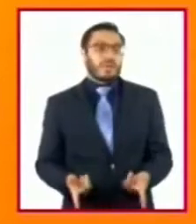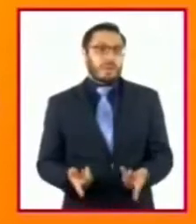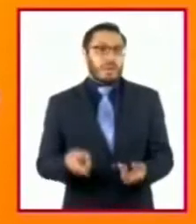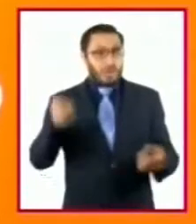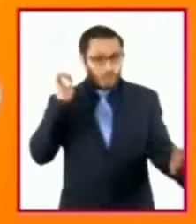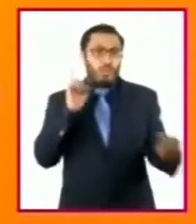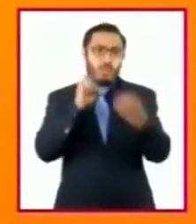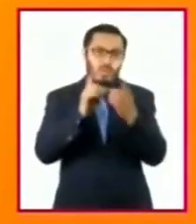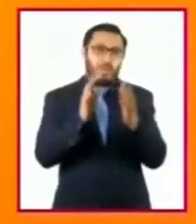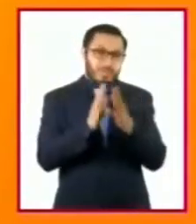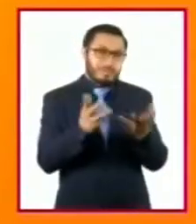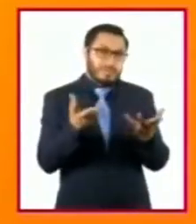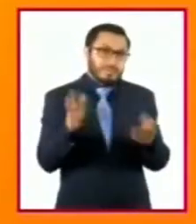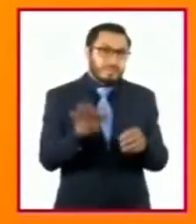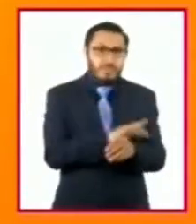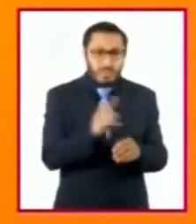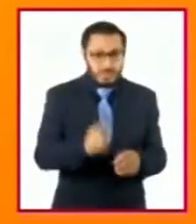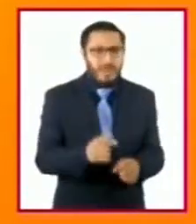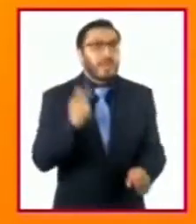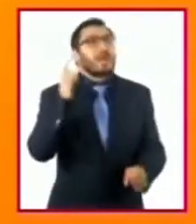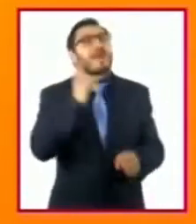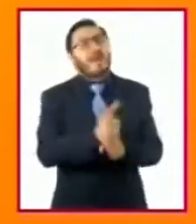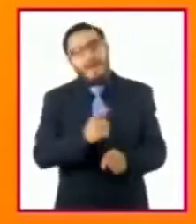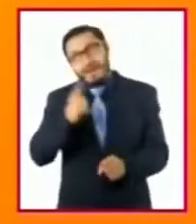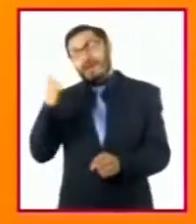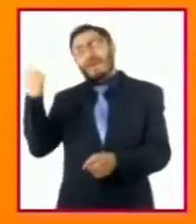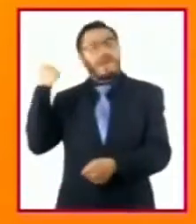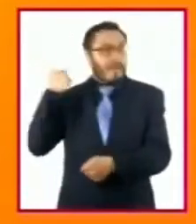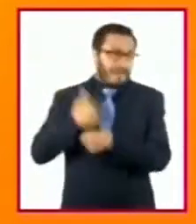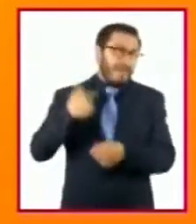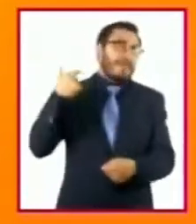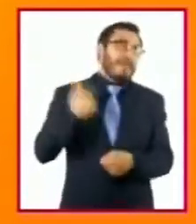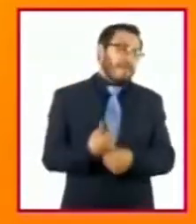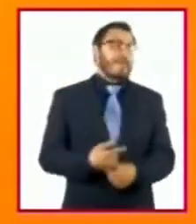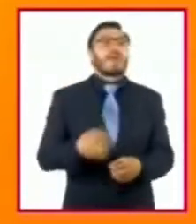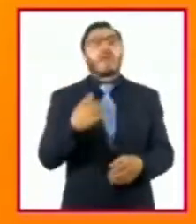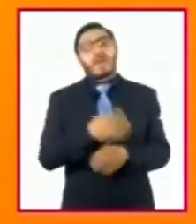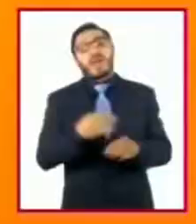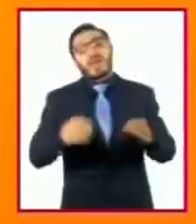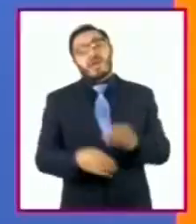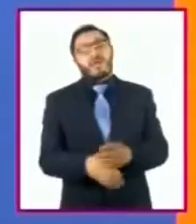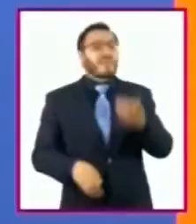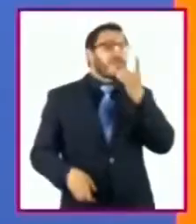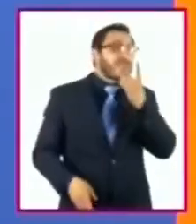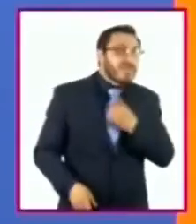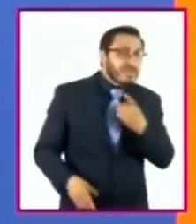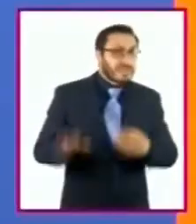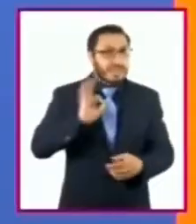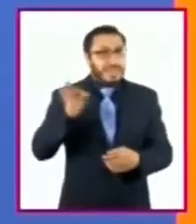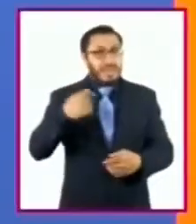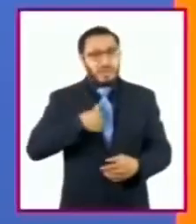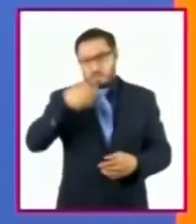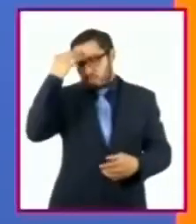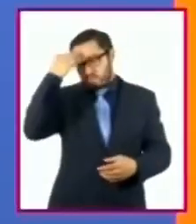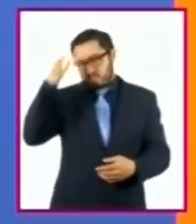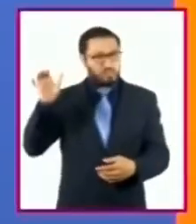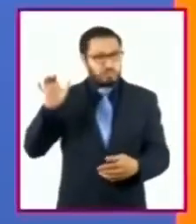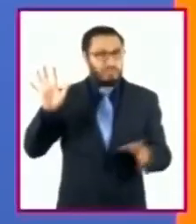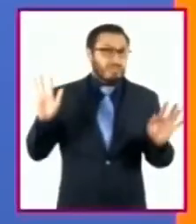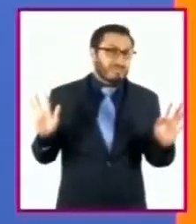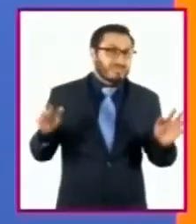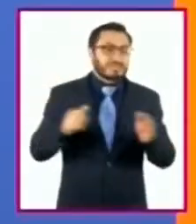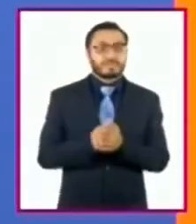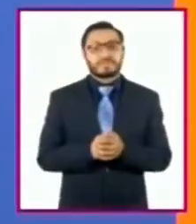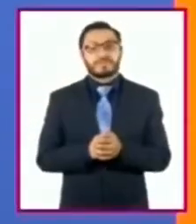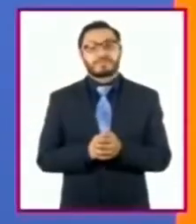ella, porque también ahí descubrimos cosas que pueden decirnos que no lo sabemos. Entonces, ¿quiere decir